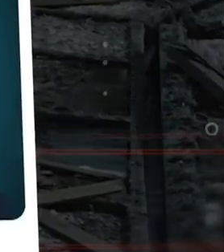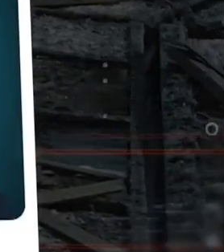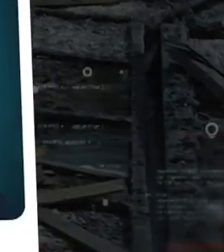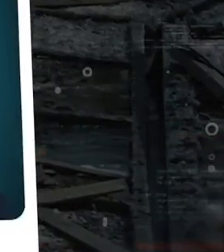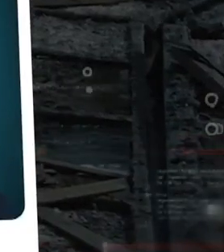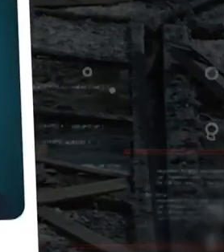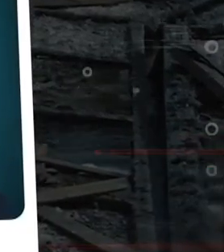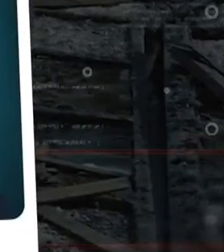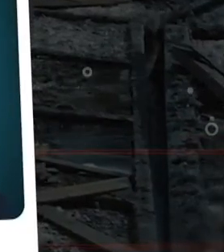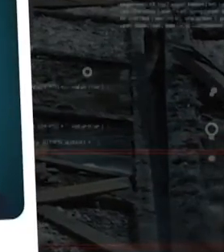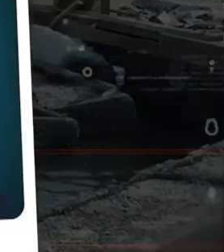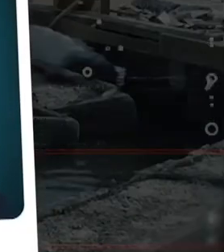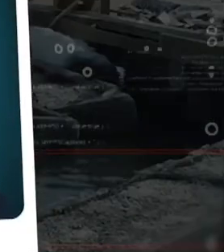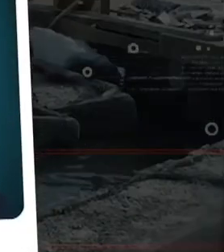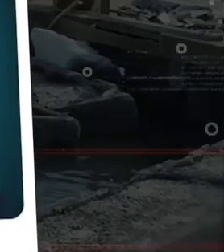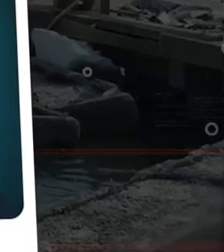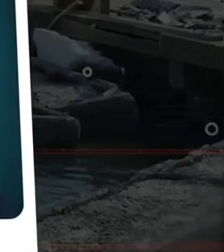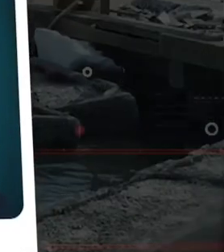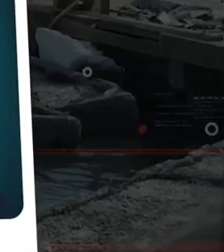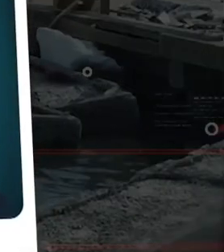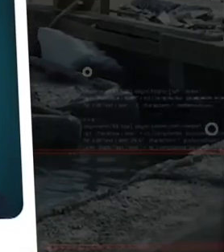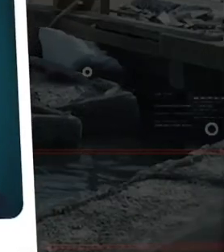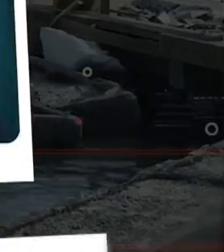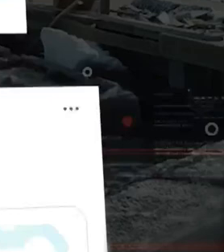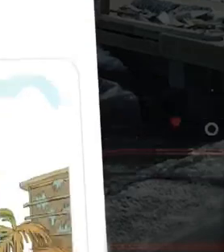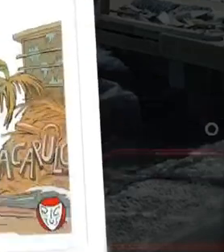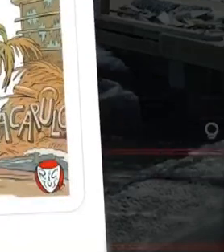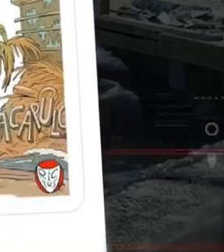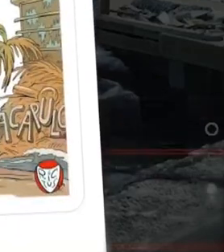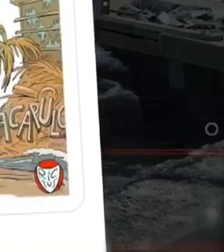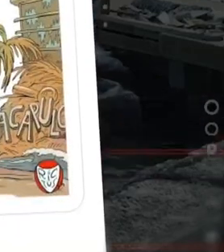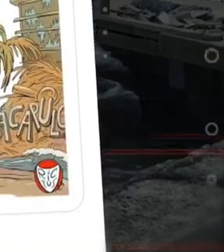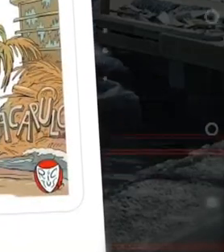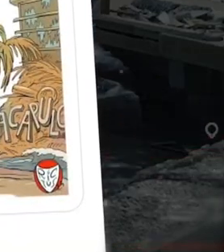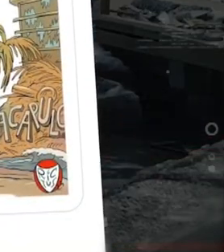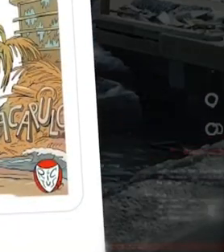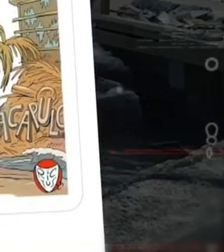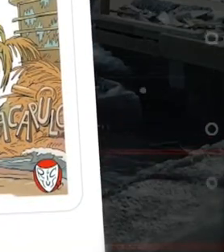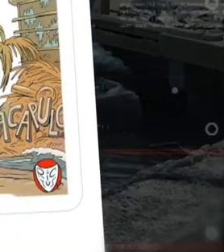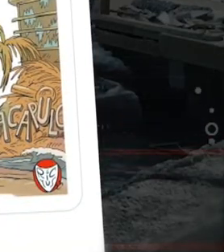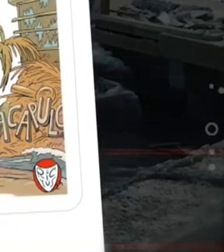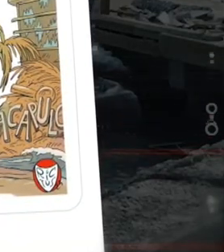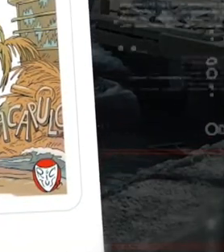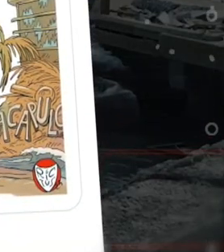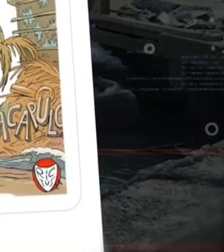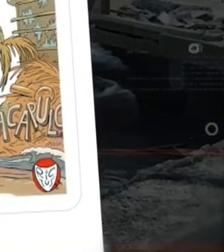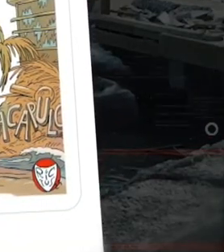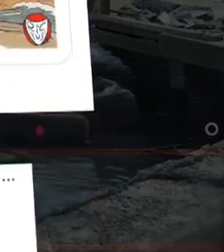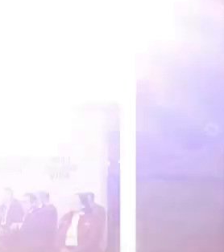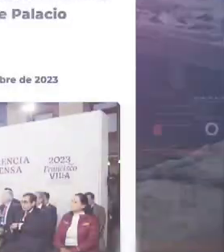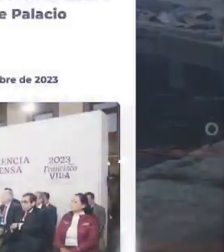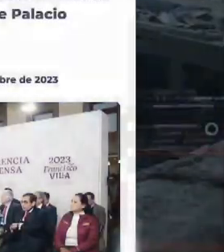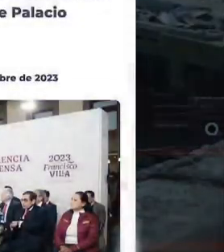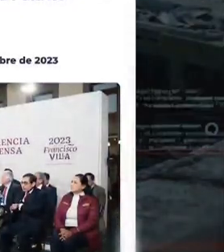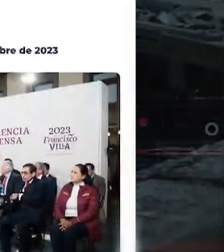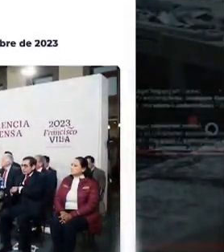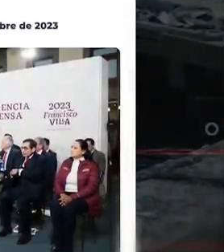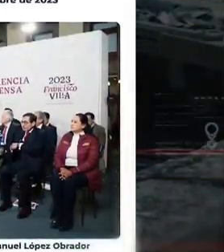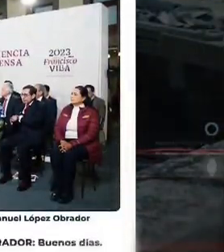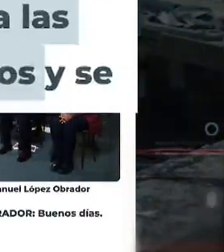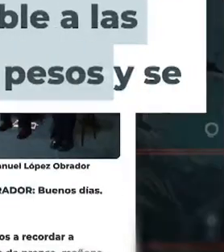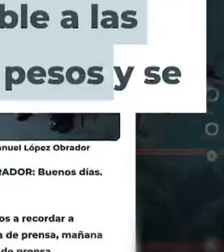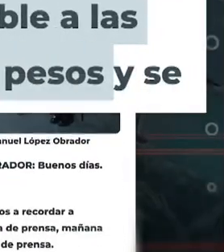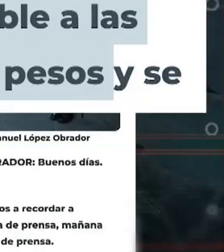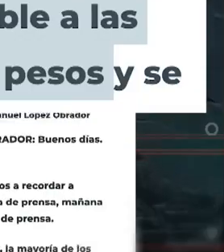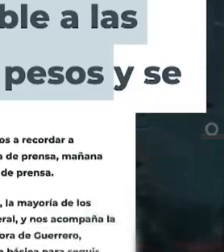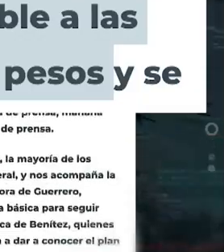fin. Sin embargo, el presidente López Obrador ha aclarado que ya se destinaron 61 mil millones de pesos